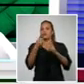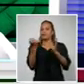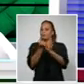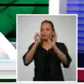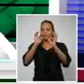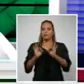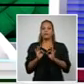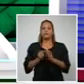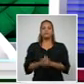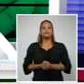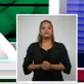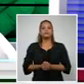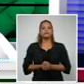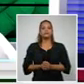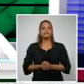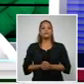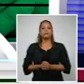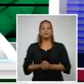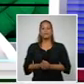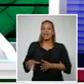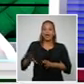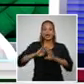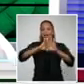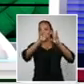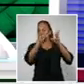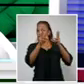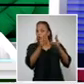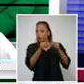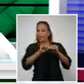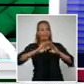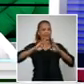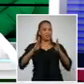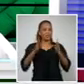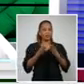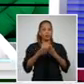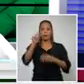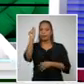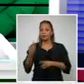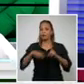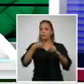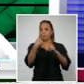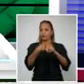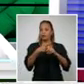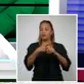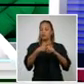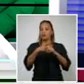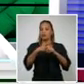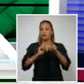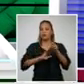Y eso hace que en el acumulado de todos los casos confirmados en Cuba, el